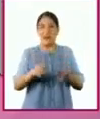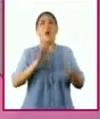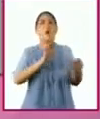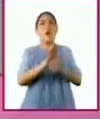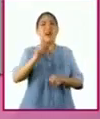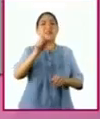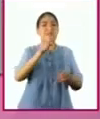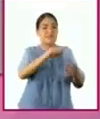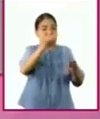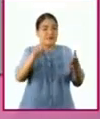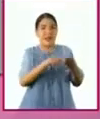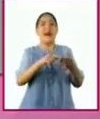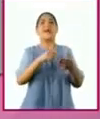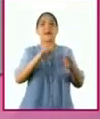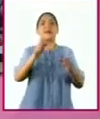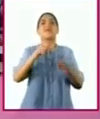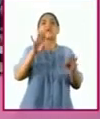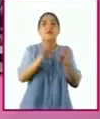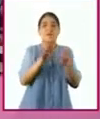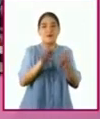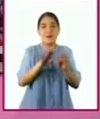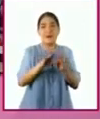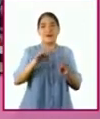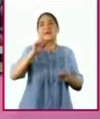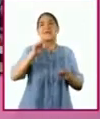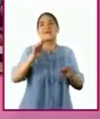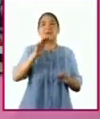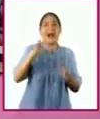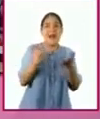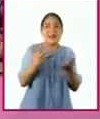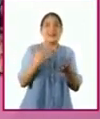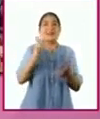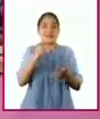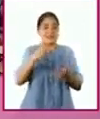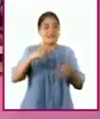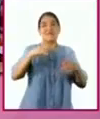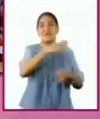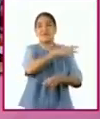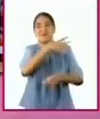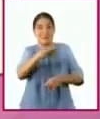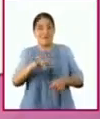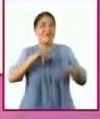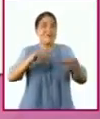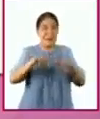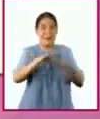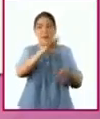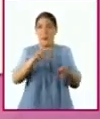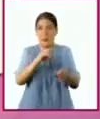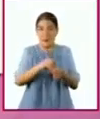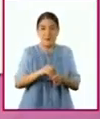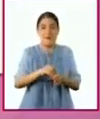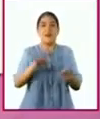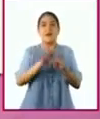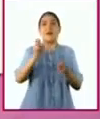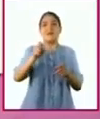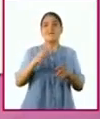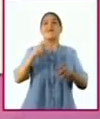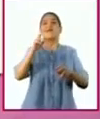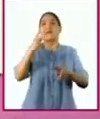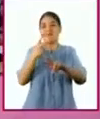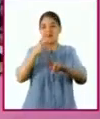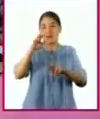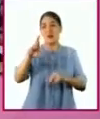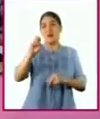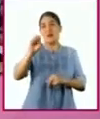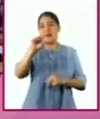que se trata de una carta geográfica, es decir, de un mapa general. La orientación está indicada por la rosa de los